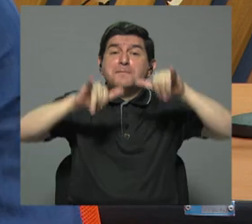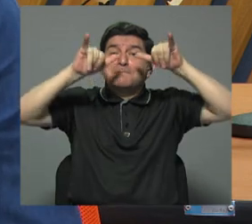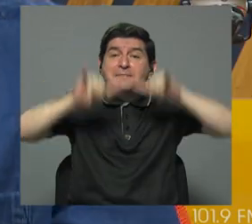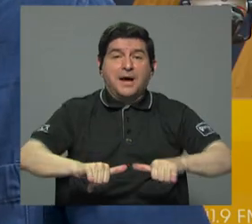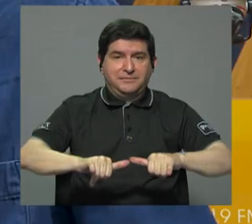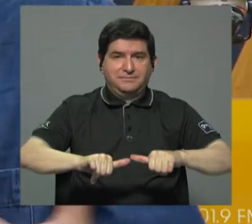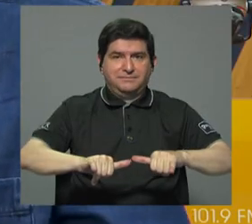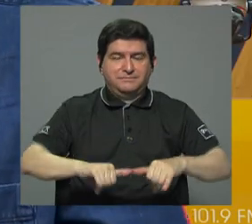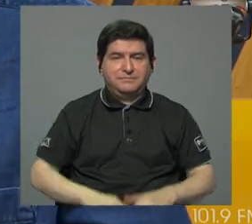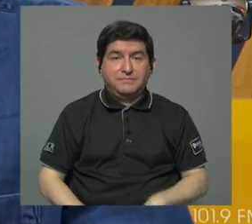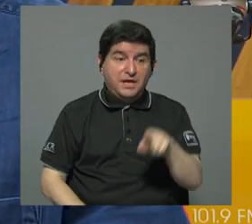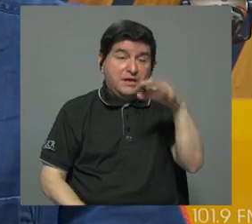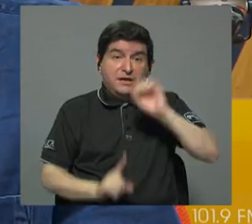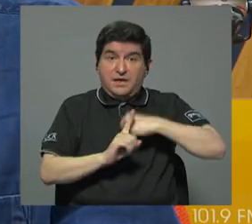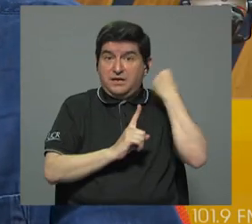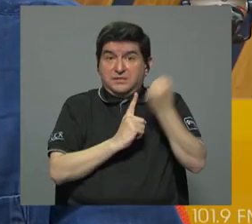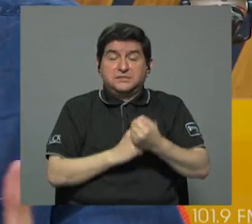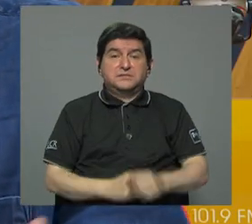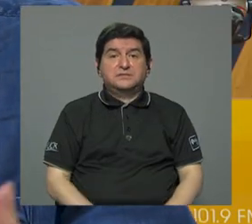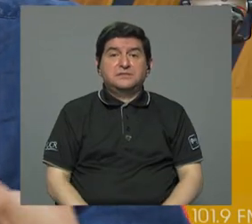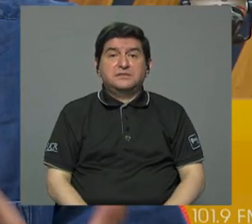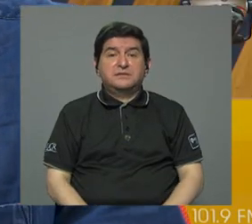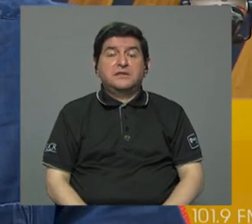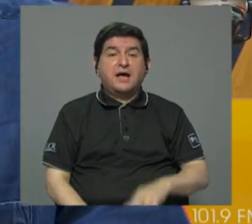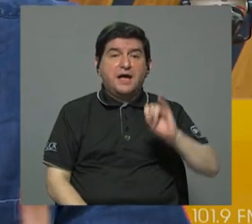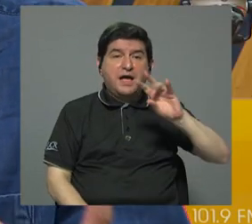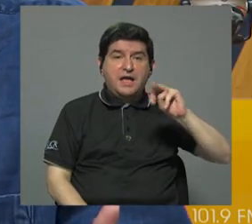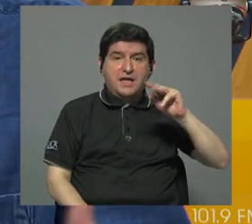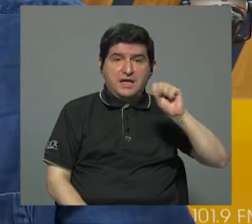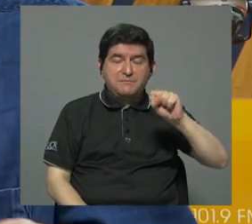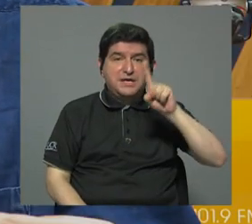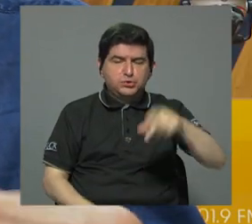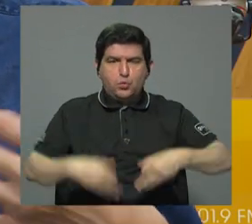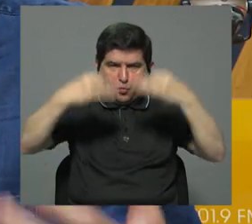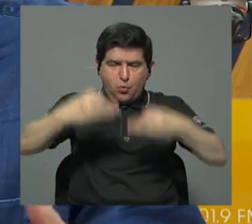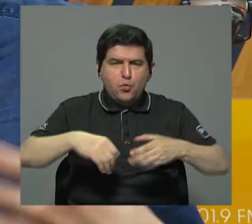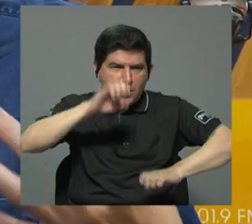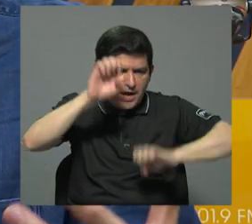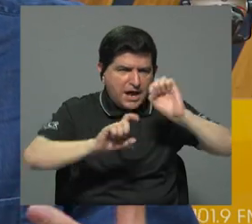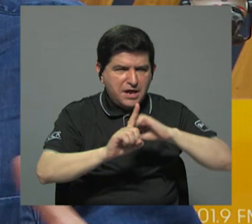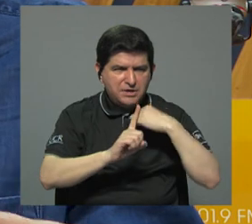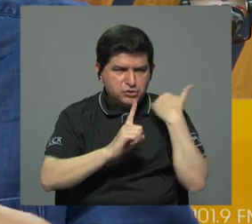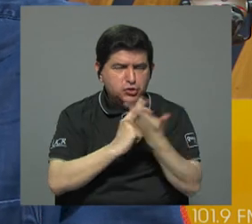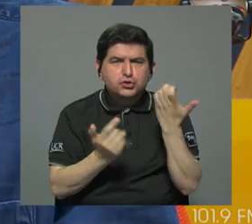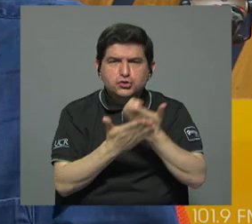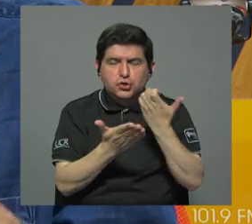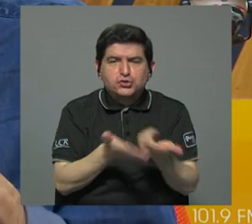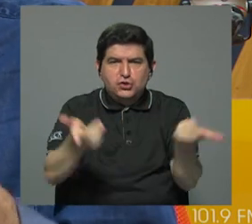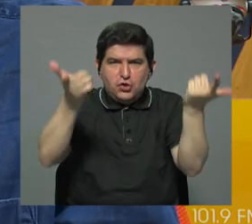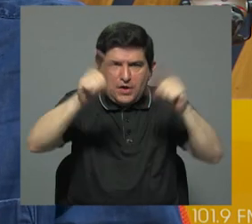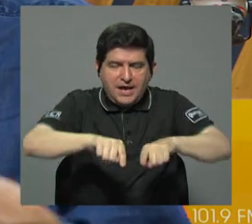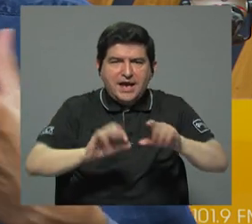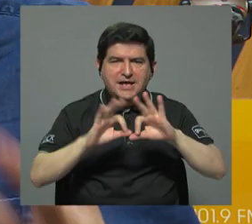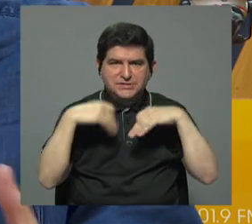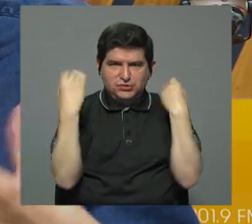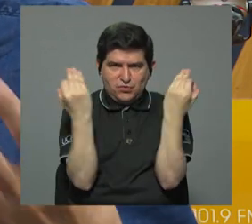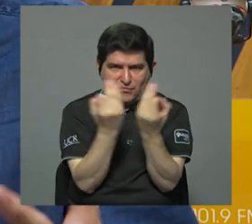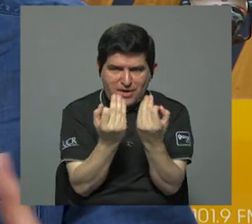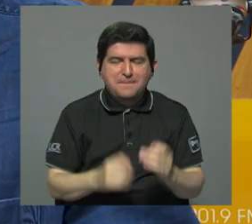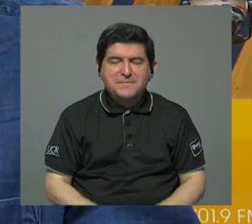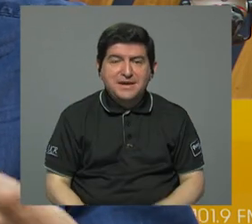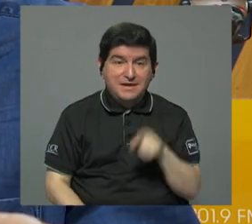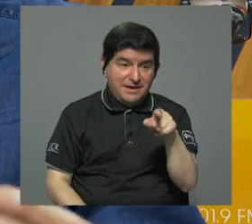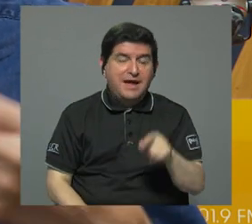permanente. Ante ese criterio, el IMAS publicó una directriz que fija una evaluación socioeconómica en casos donde la familia beneficiaria de la